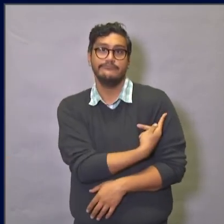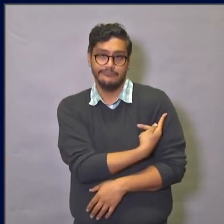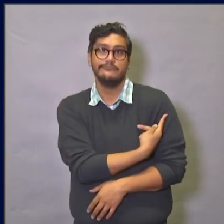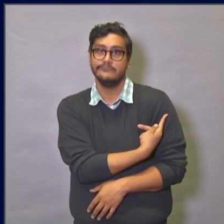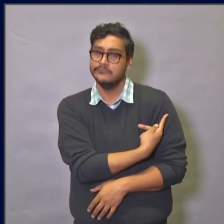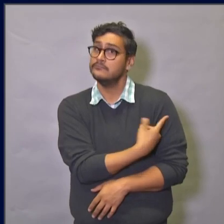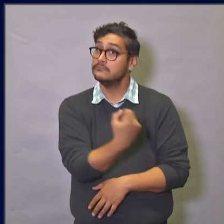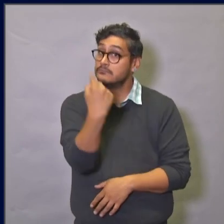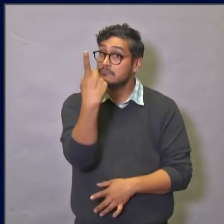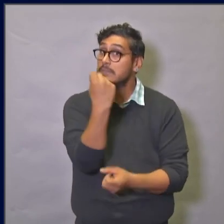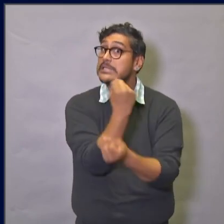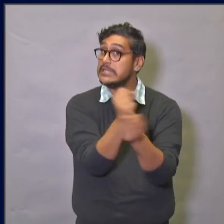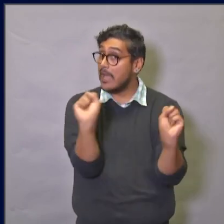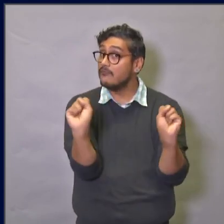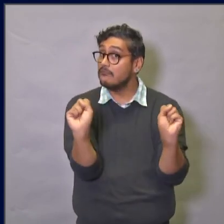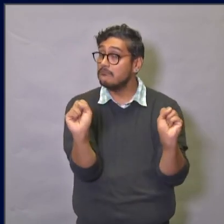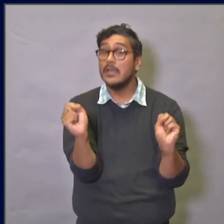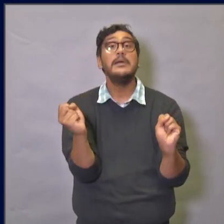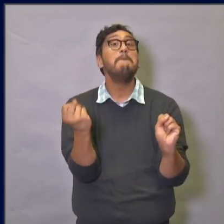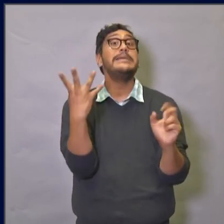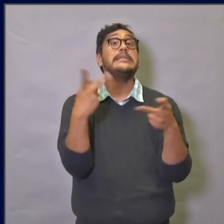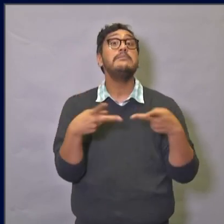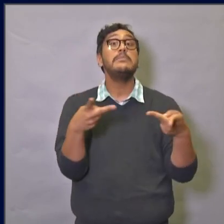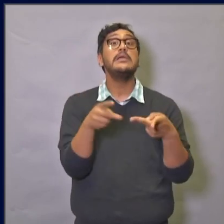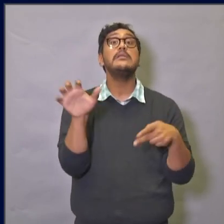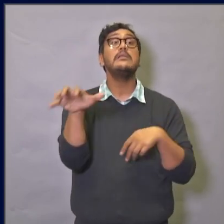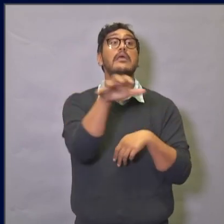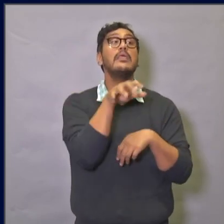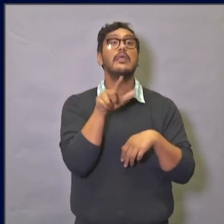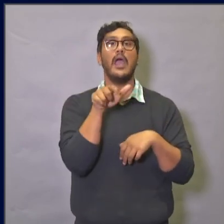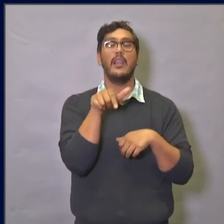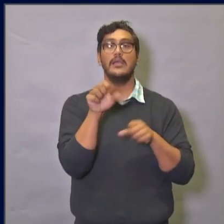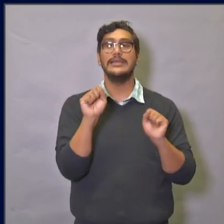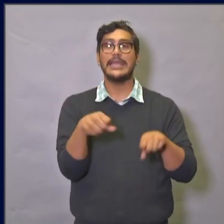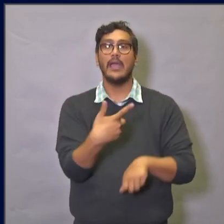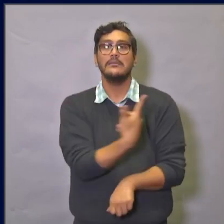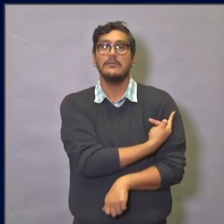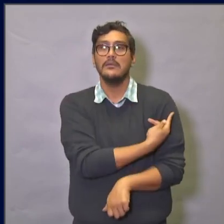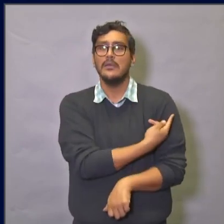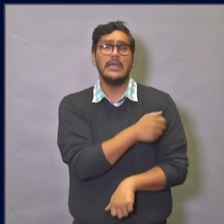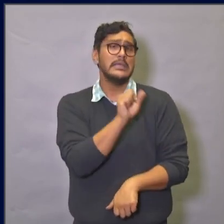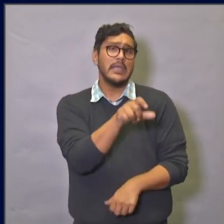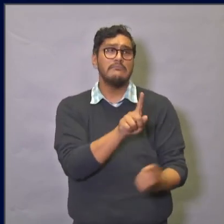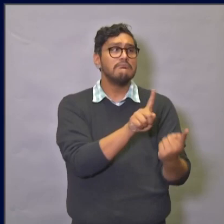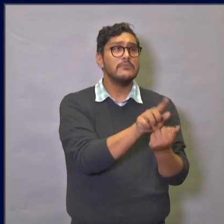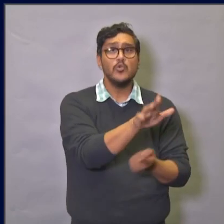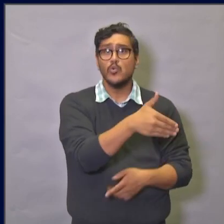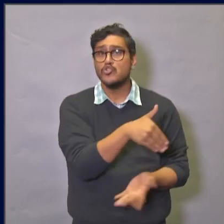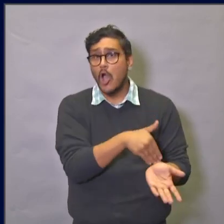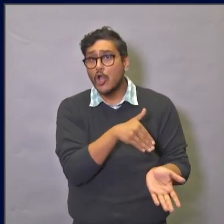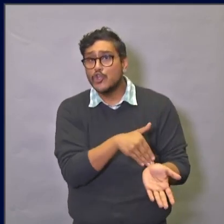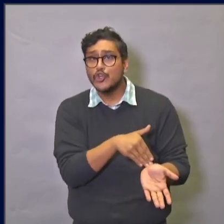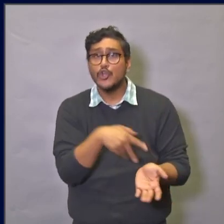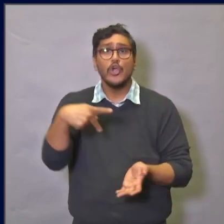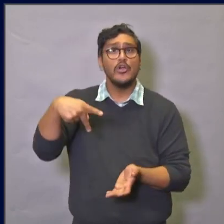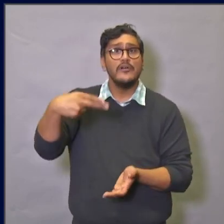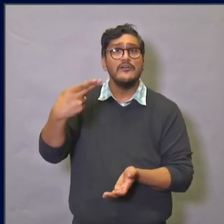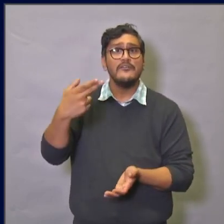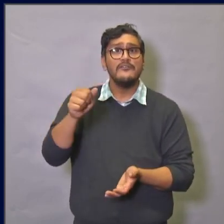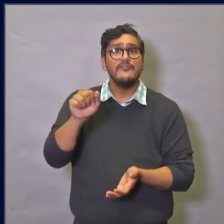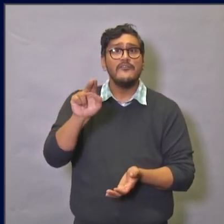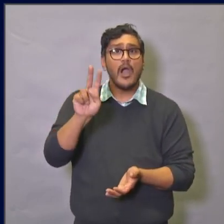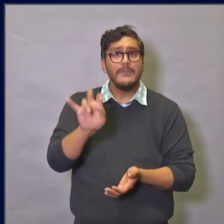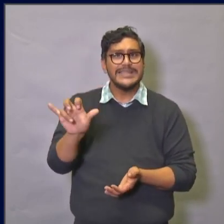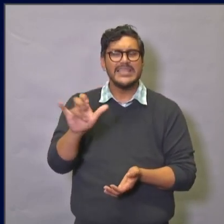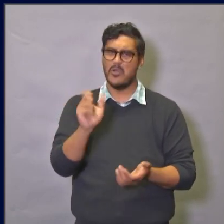muchos lugares en todo el condado donde puede vacunarse. Puede hablar con su médico, visitar una farmacia o visitar nuestro